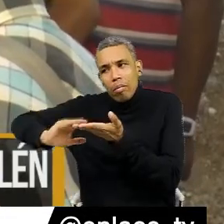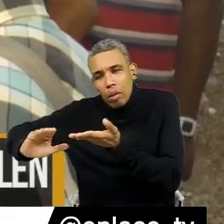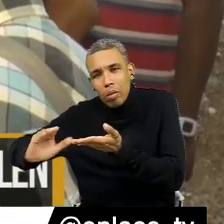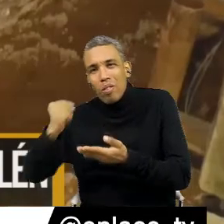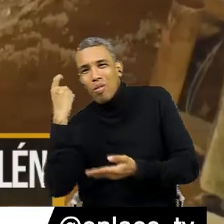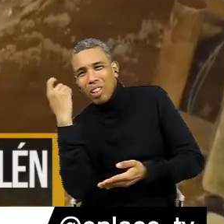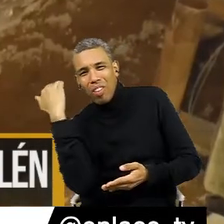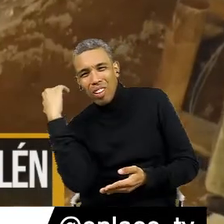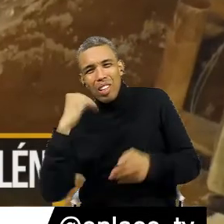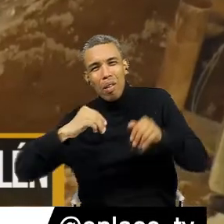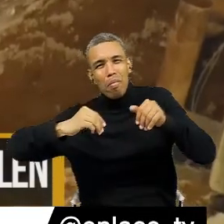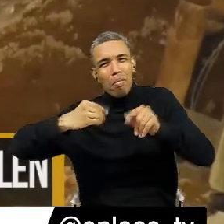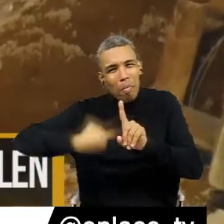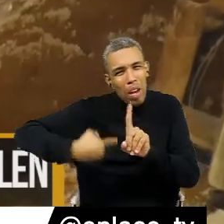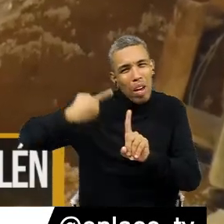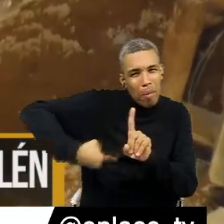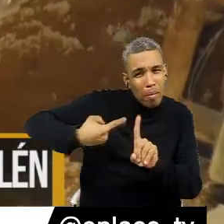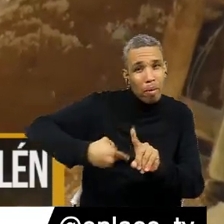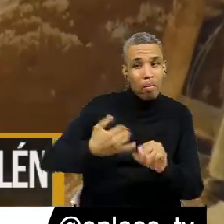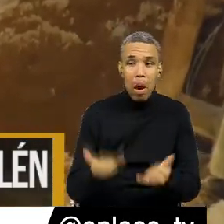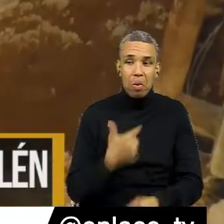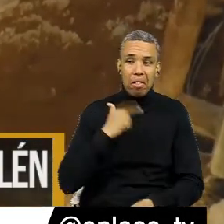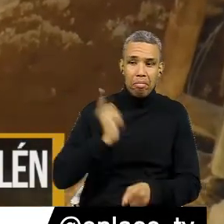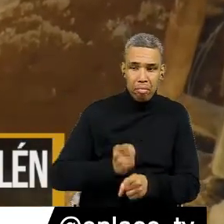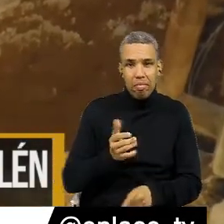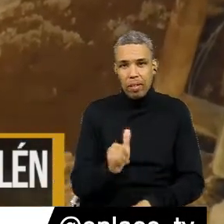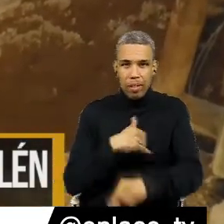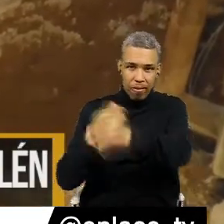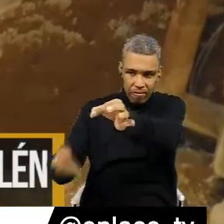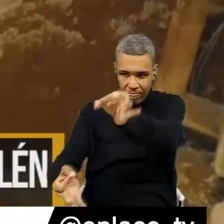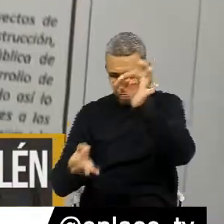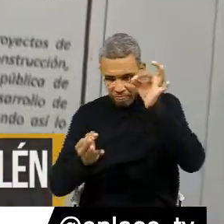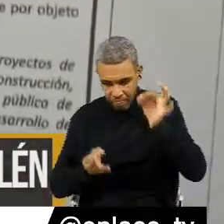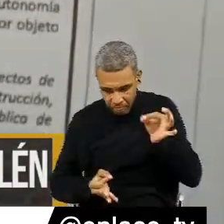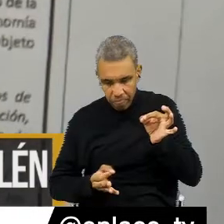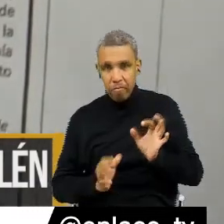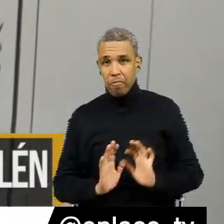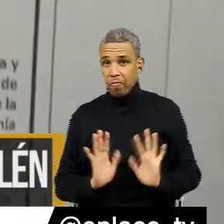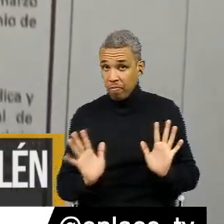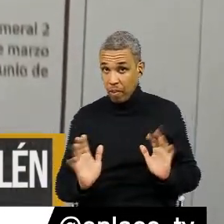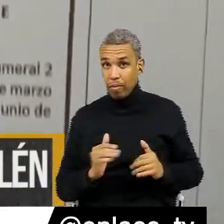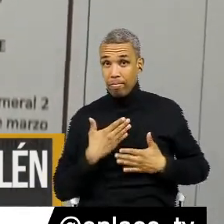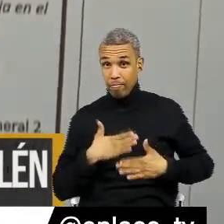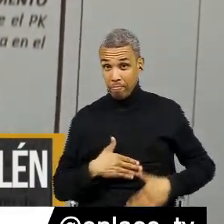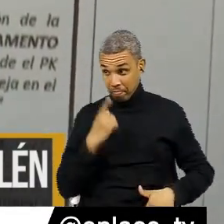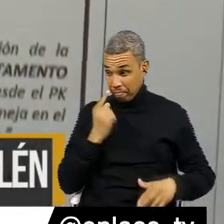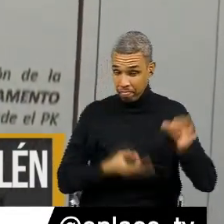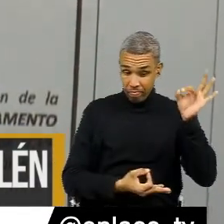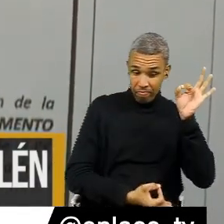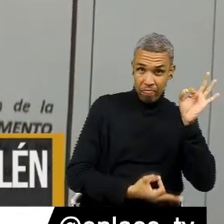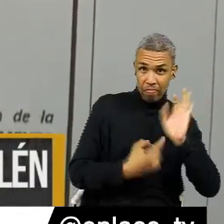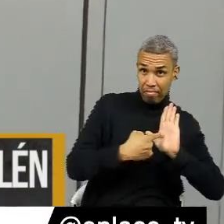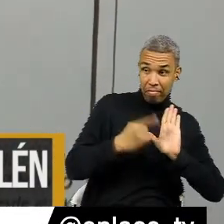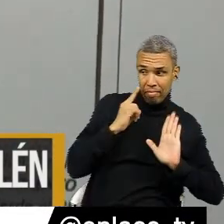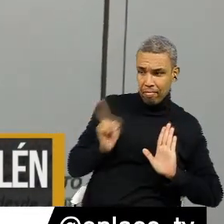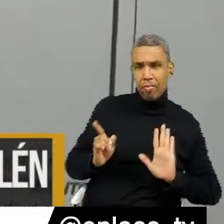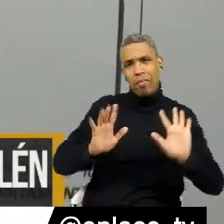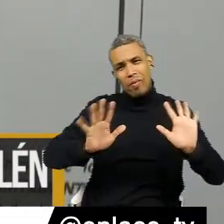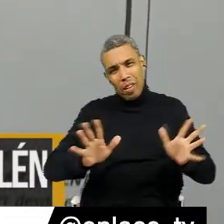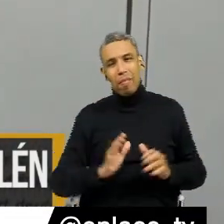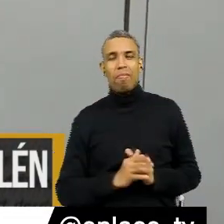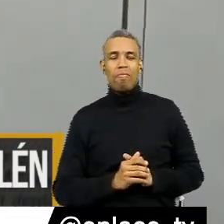se realizó con la Agencia Nacional de Infraestructura, el día de ayer lo pudimos conseguir, y ya pues esto ya nos está dando una luz verde para, después de aprobar